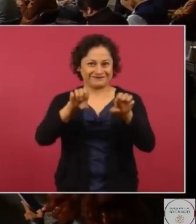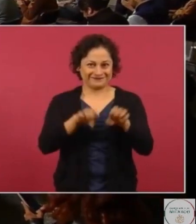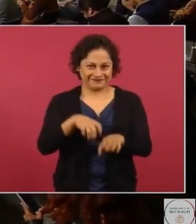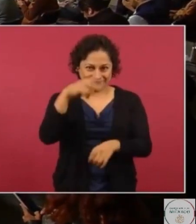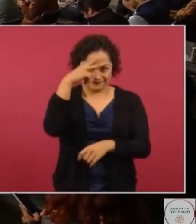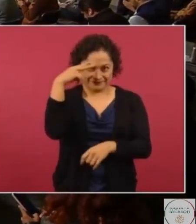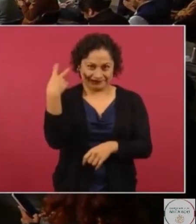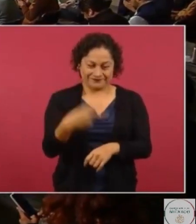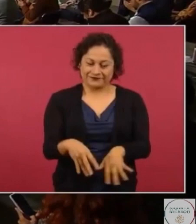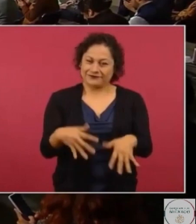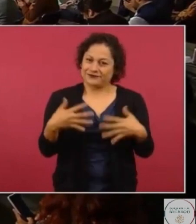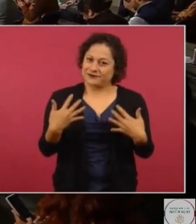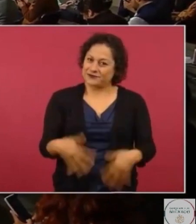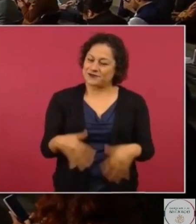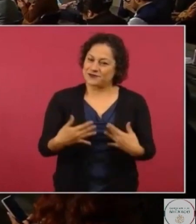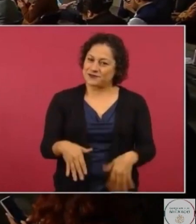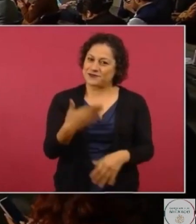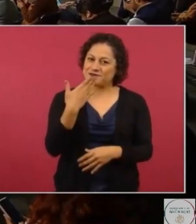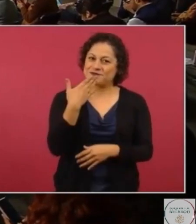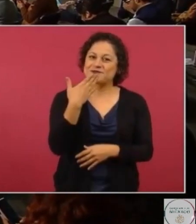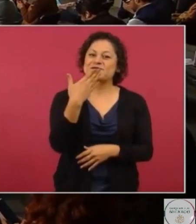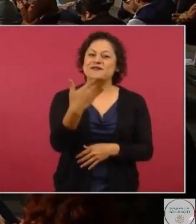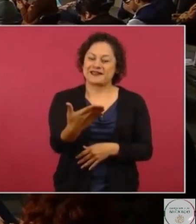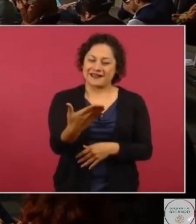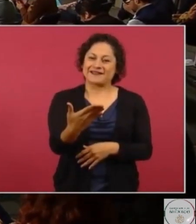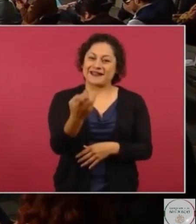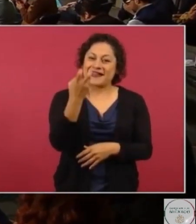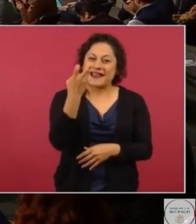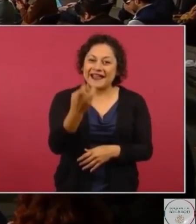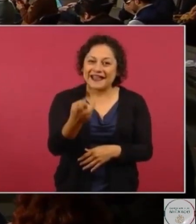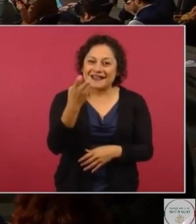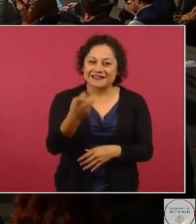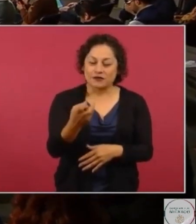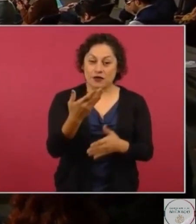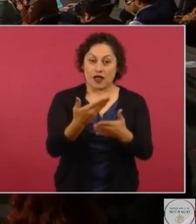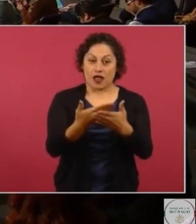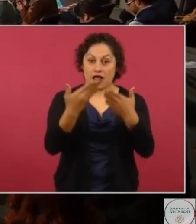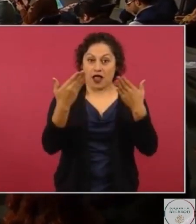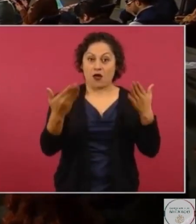es una muy buena novena,